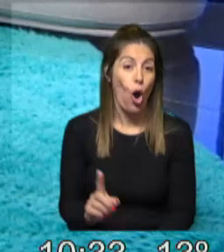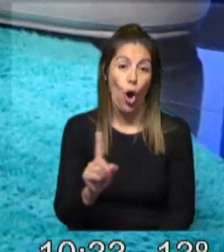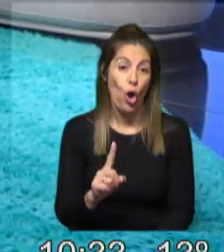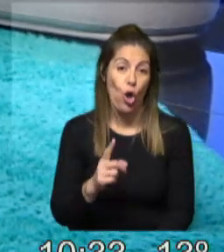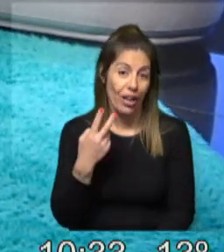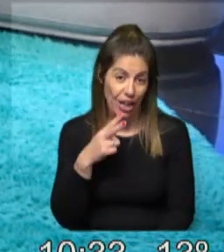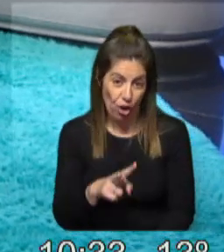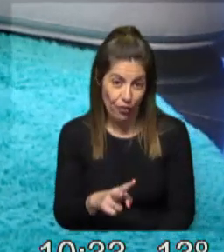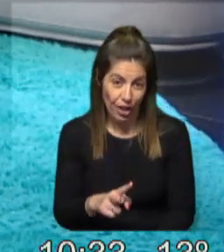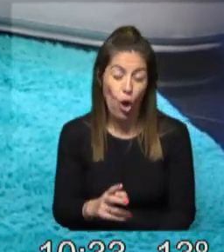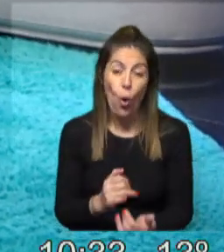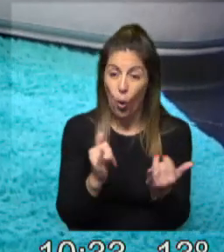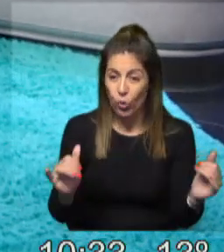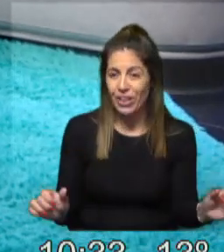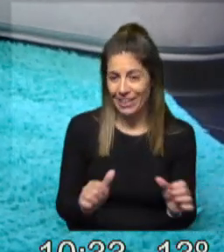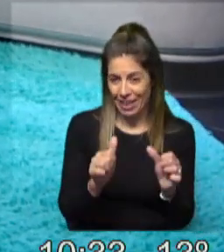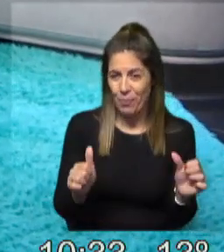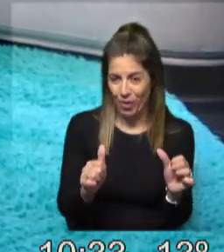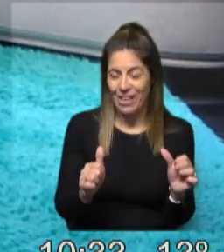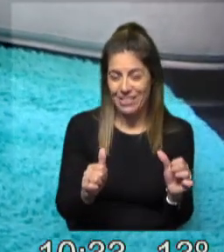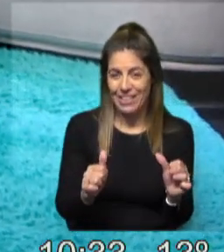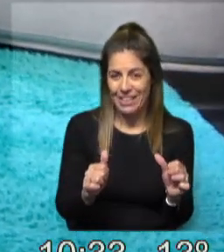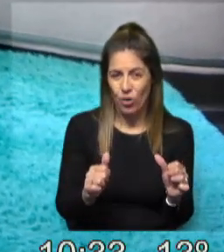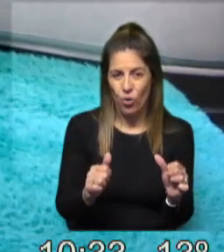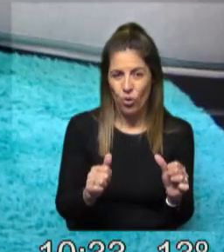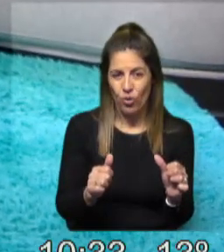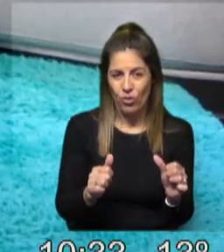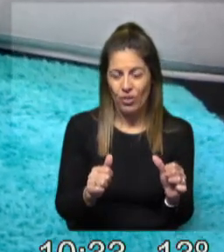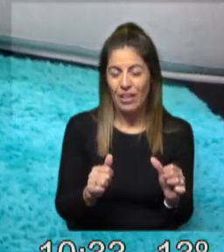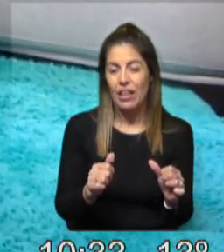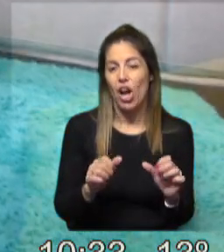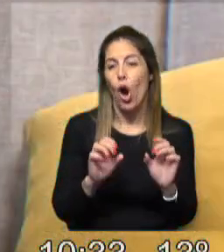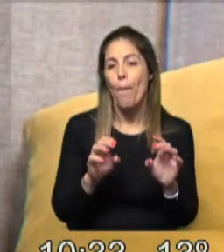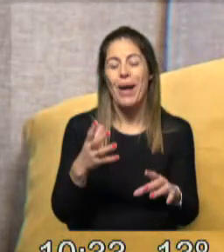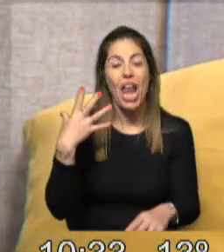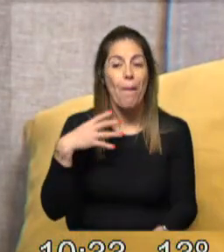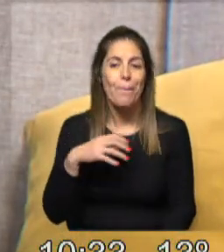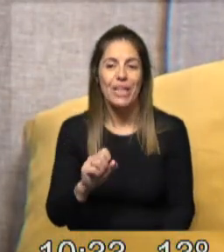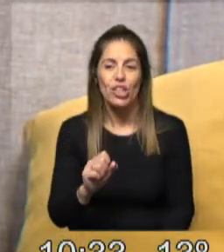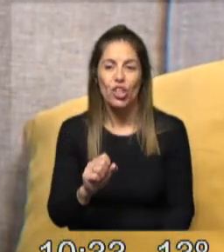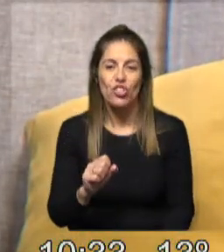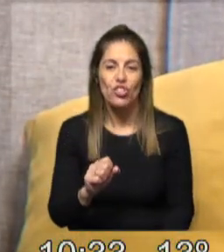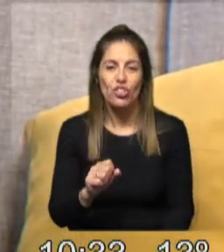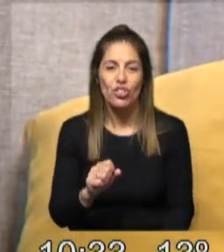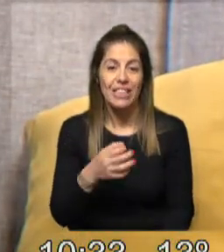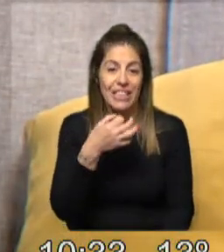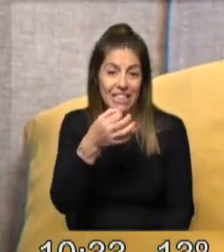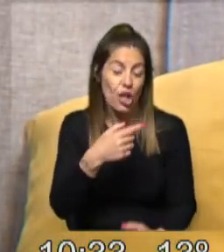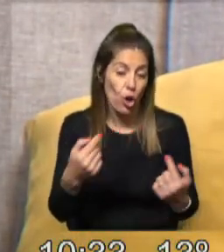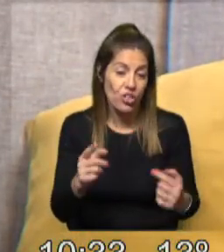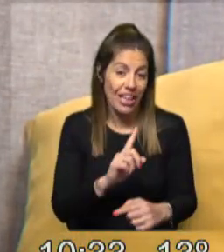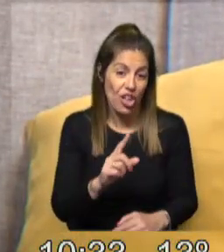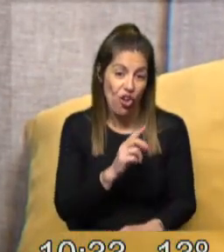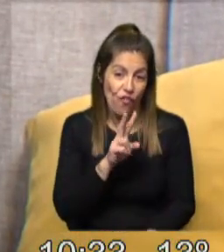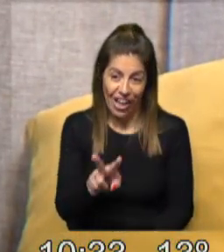Un día tendríamos que hacer una de los que... Sí, romper mitos. Bueno. Desaconsejar. ¿Te animás? Para mí sería un